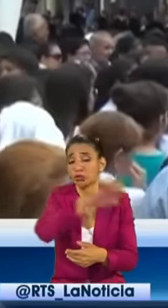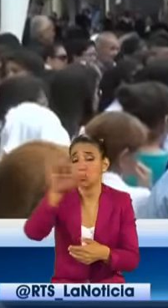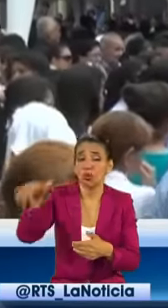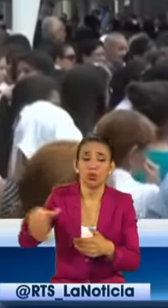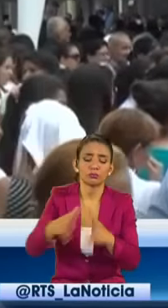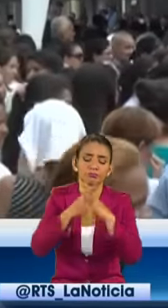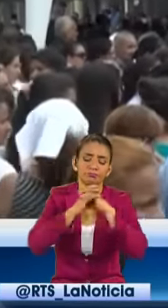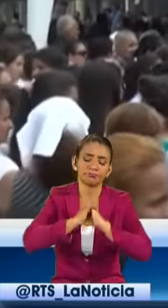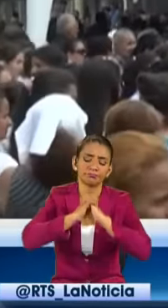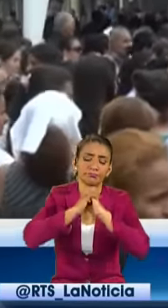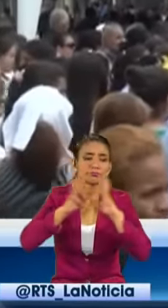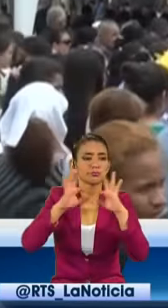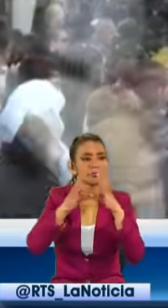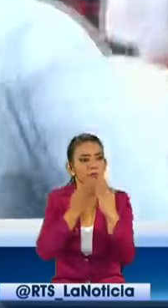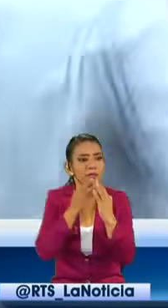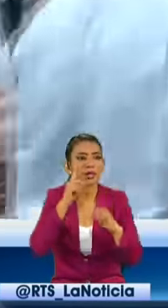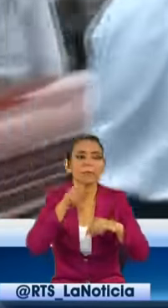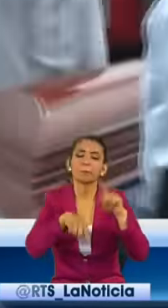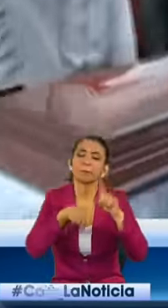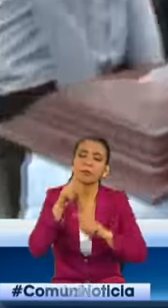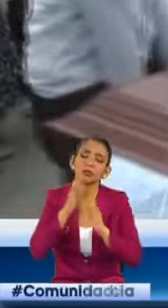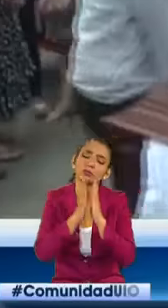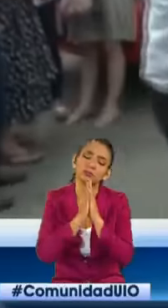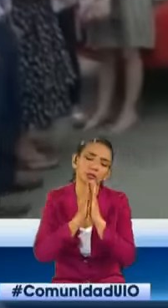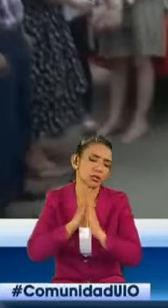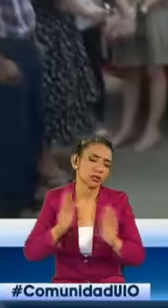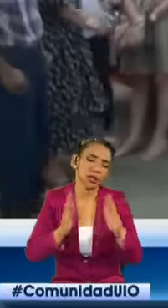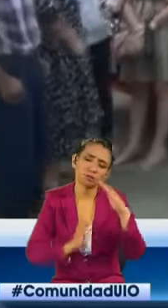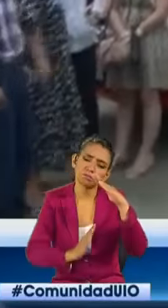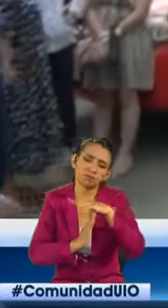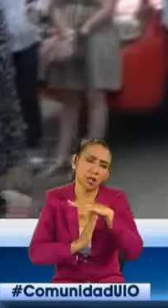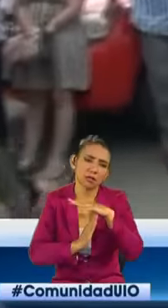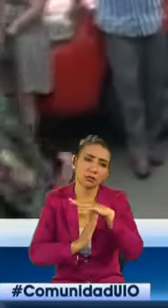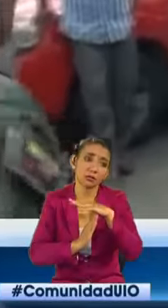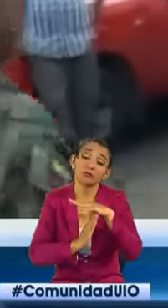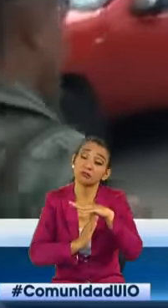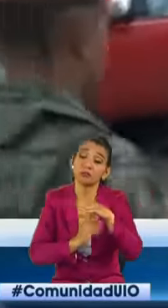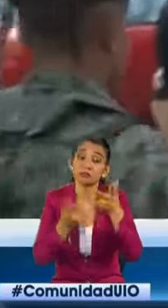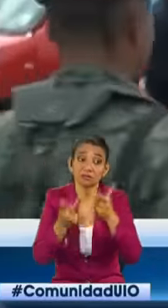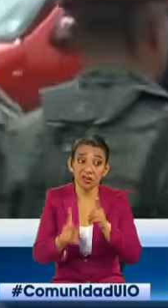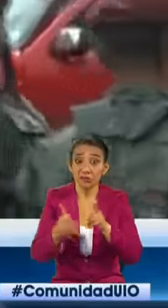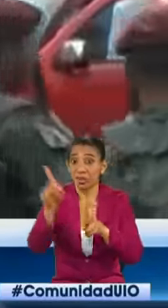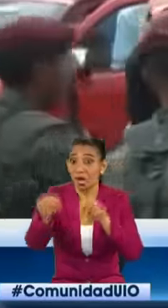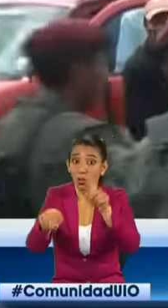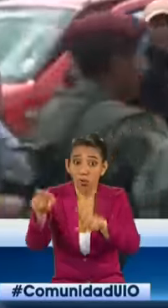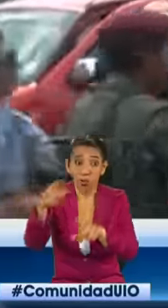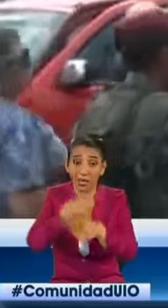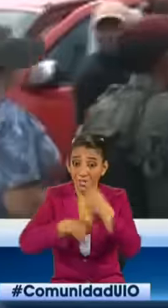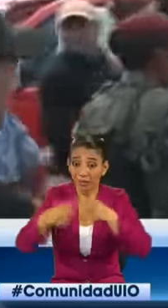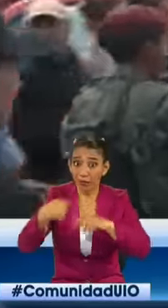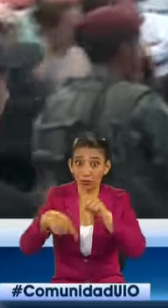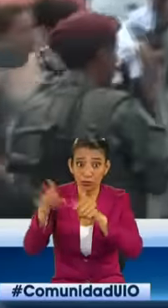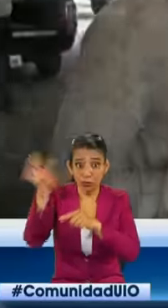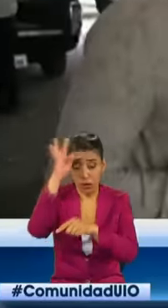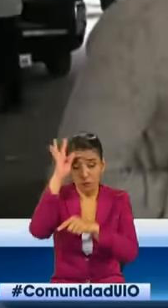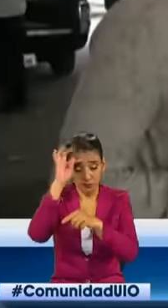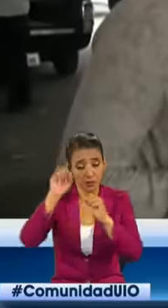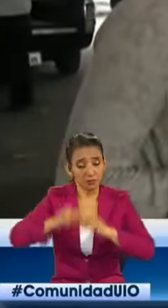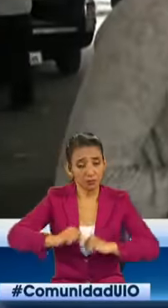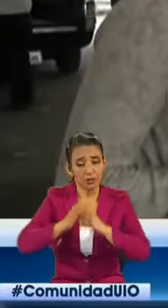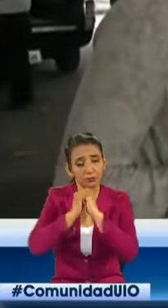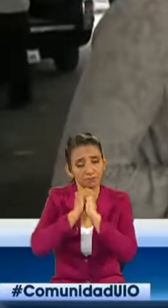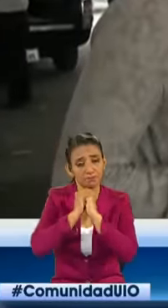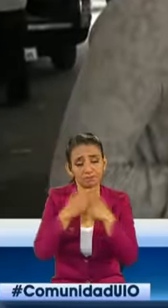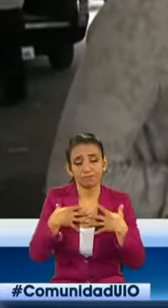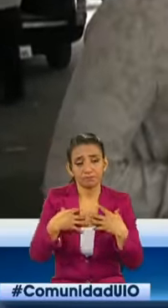unieron familiares y amigos para pedir por su descanso eterno y la recuperación de los menores que resultaron heridos. Uno ya